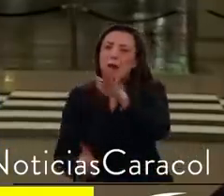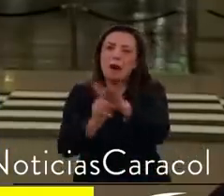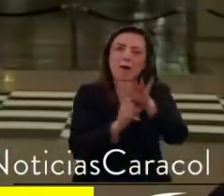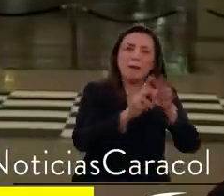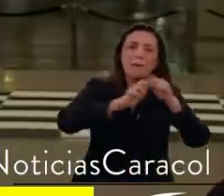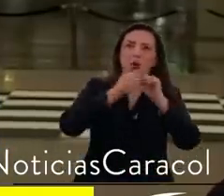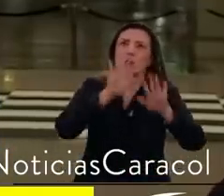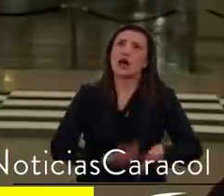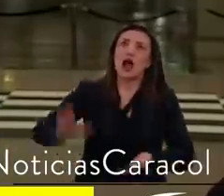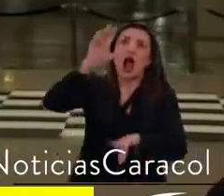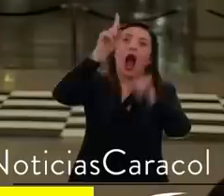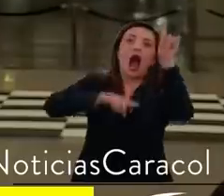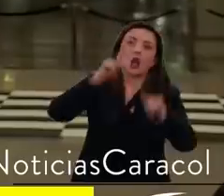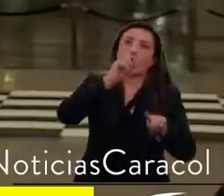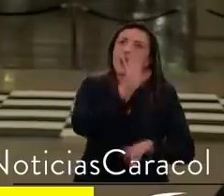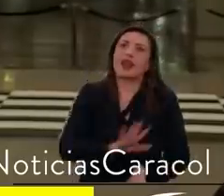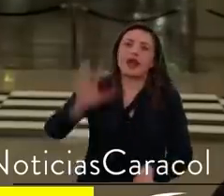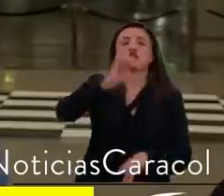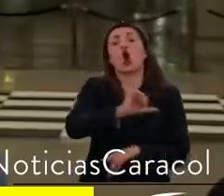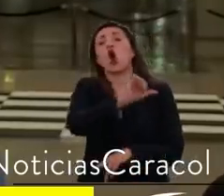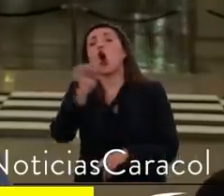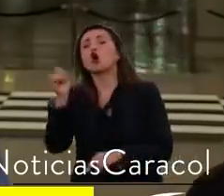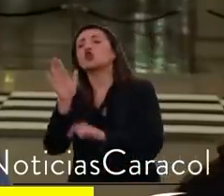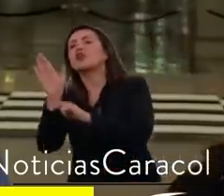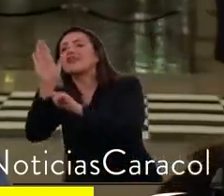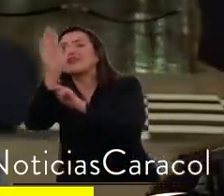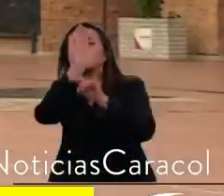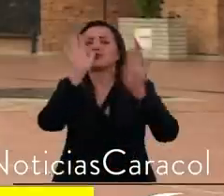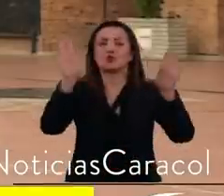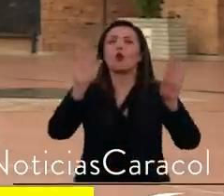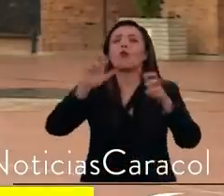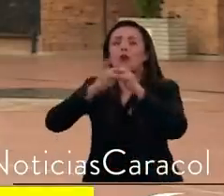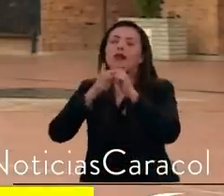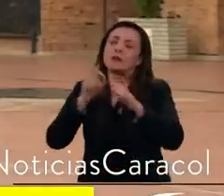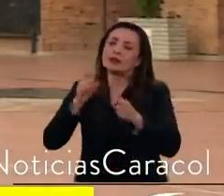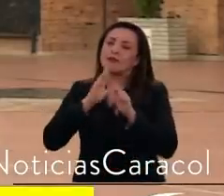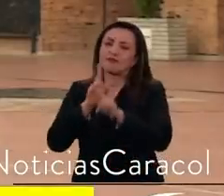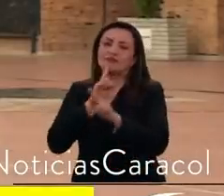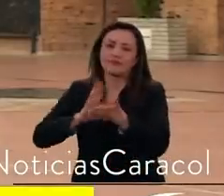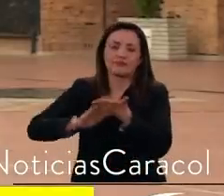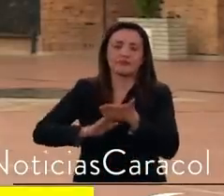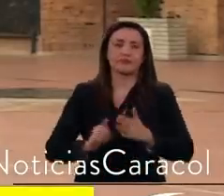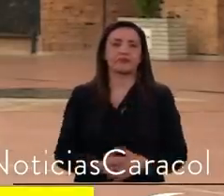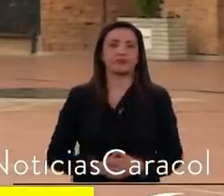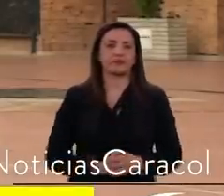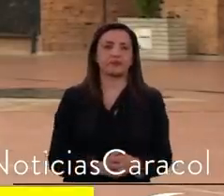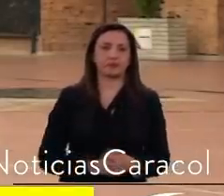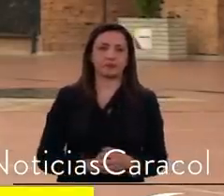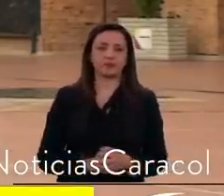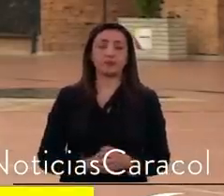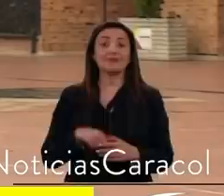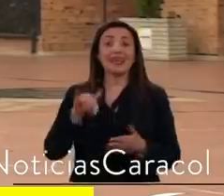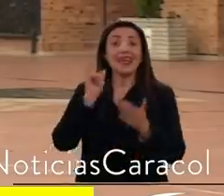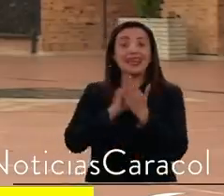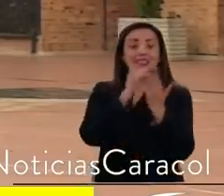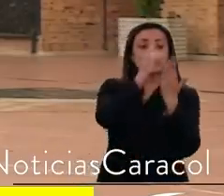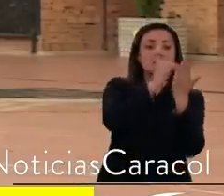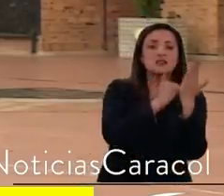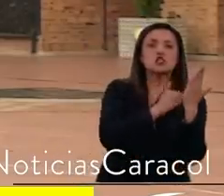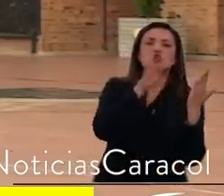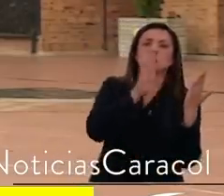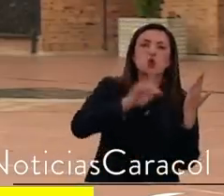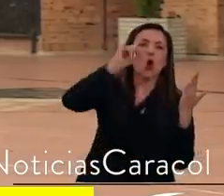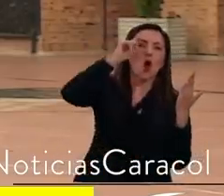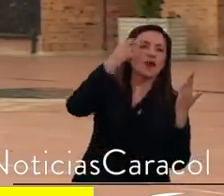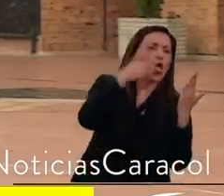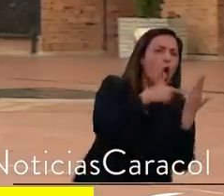del orden nacional algunas y seguramente otras que son del orden territorial. Pues la agenda del Gobierno Nacional va a